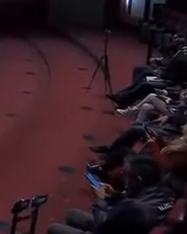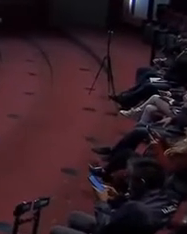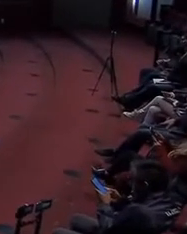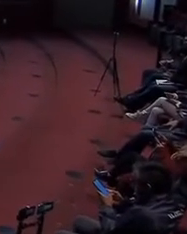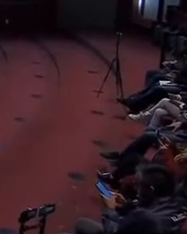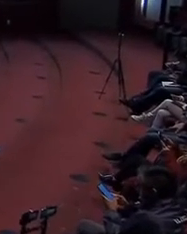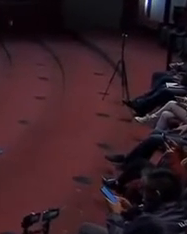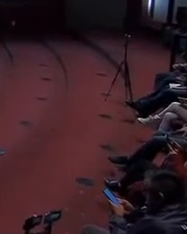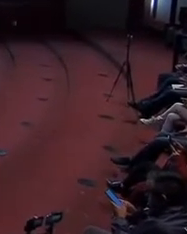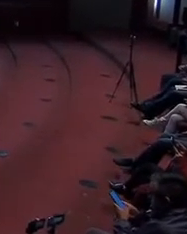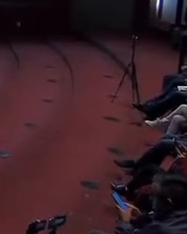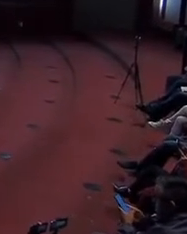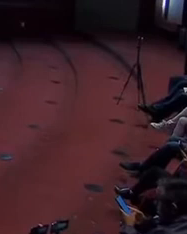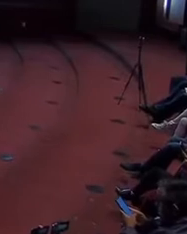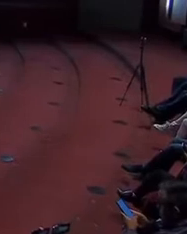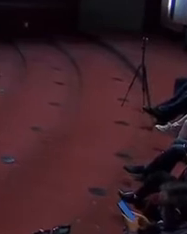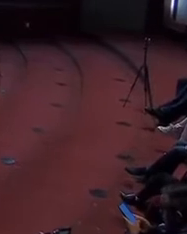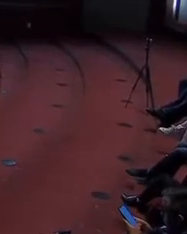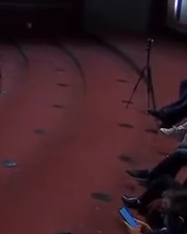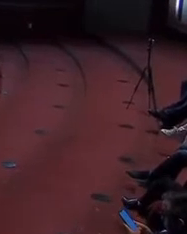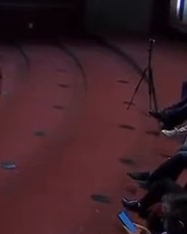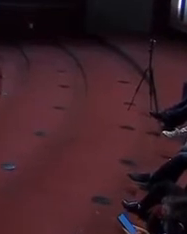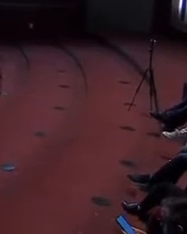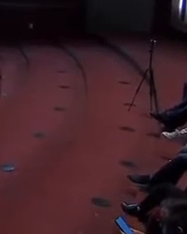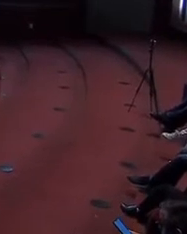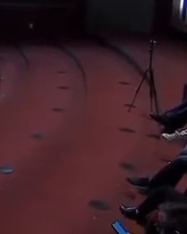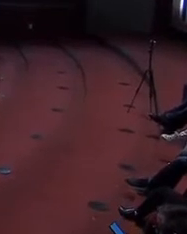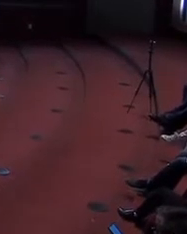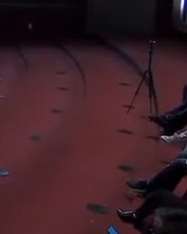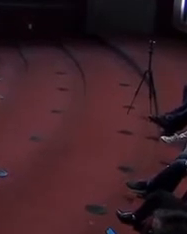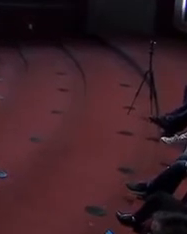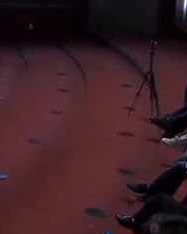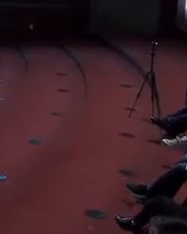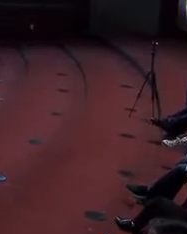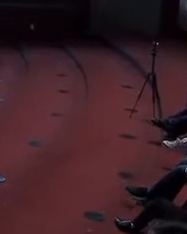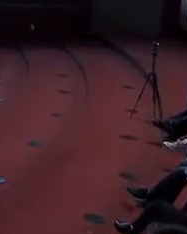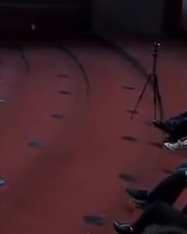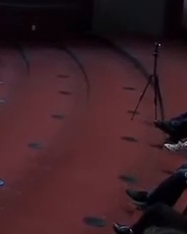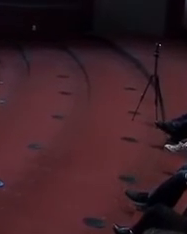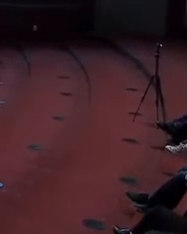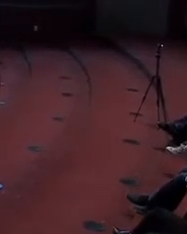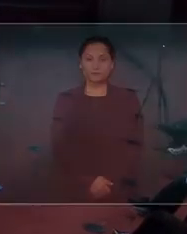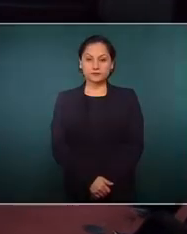subir esa energía a las líneas de distribución, porque